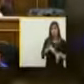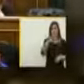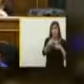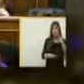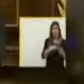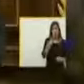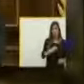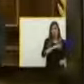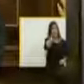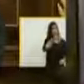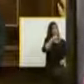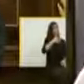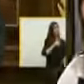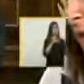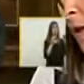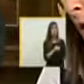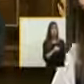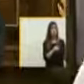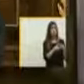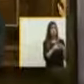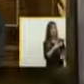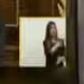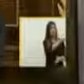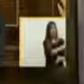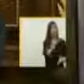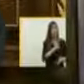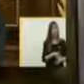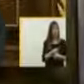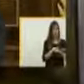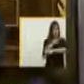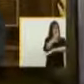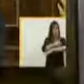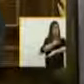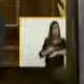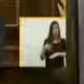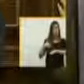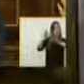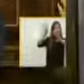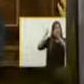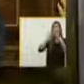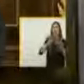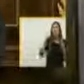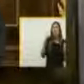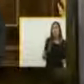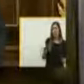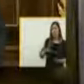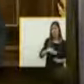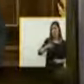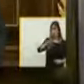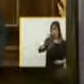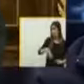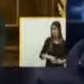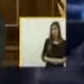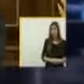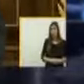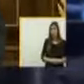que ver también con Galicia, teniendo en cuenta que va a haber elecciones autonómicas, elecciones gallegas en los próximos meses. ¿Ibas a decir, Roberto? Sí, bueno, yo hay una cosa